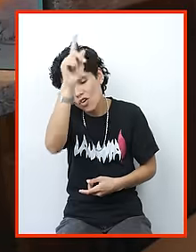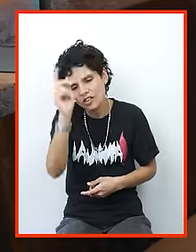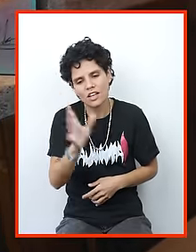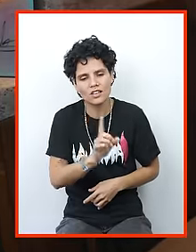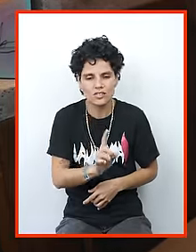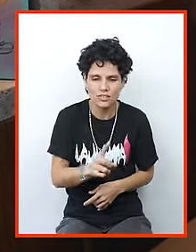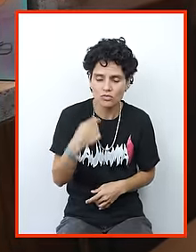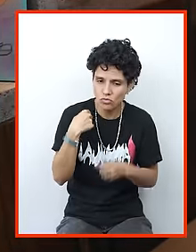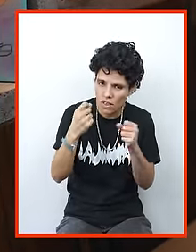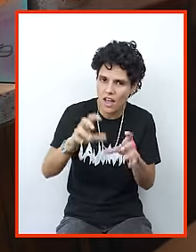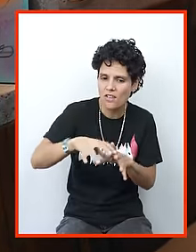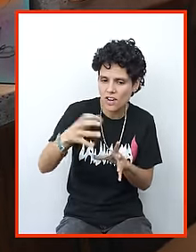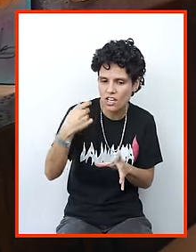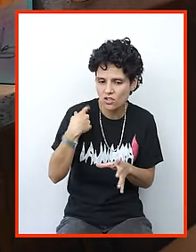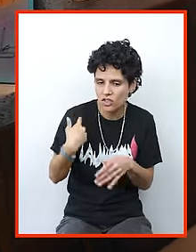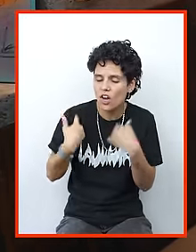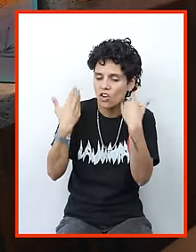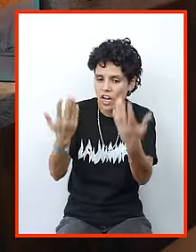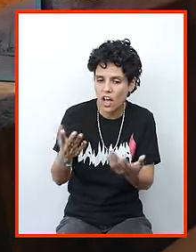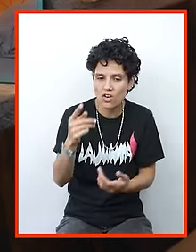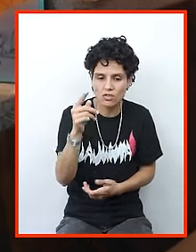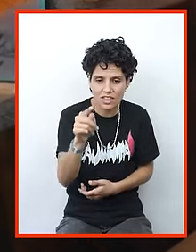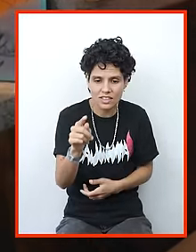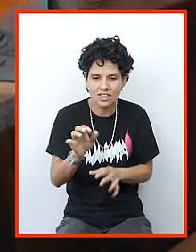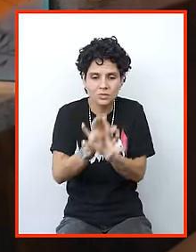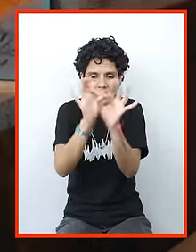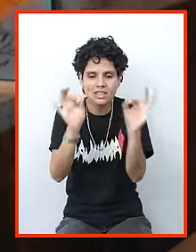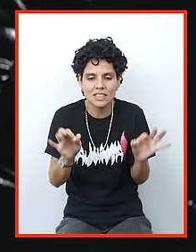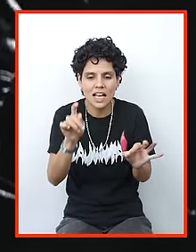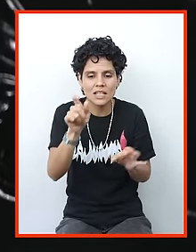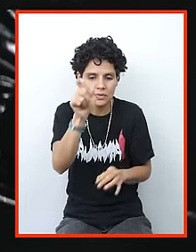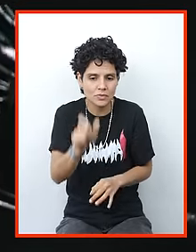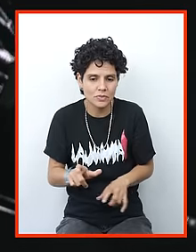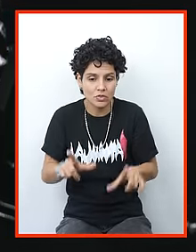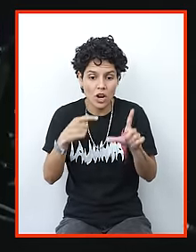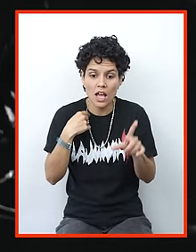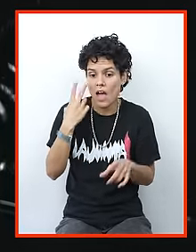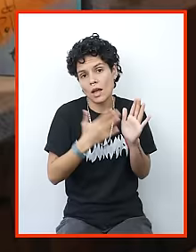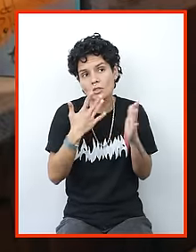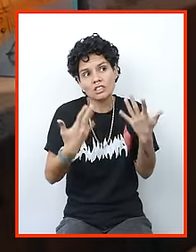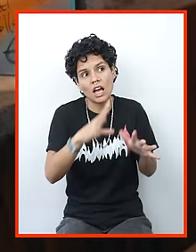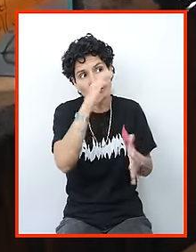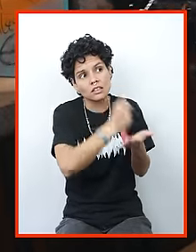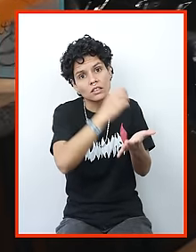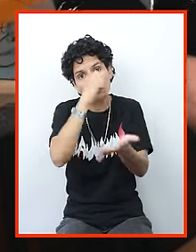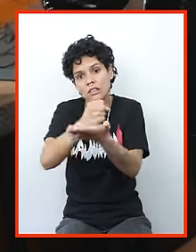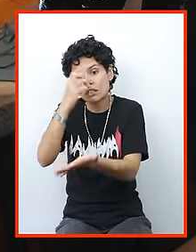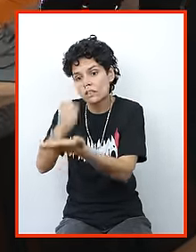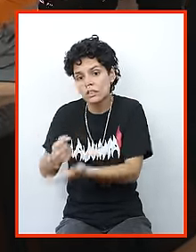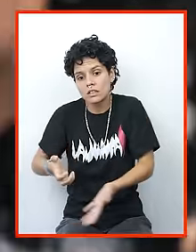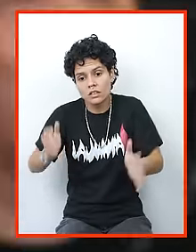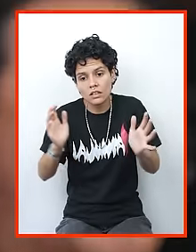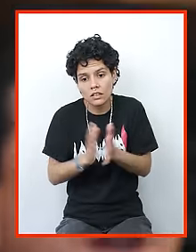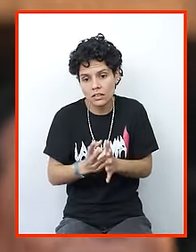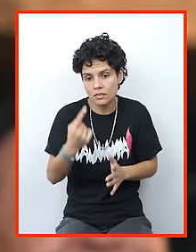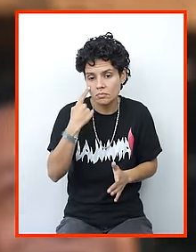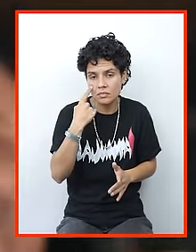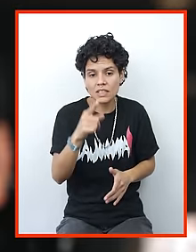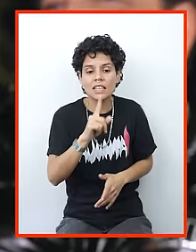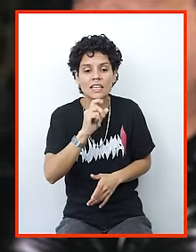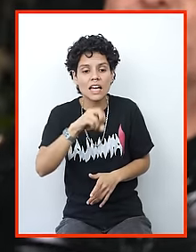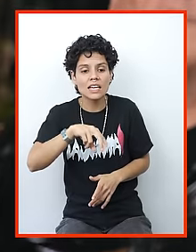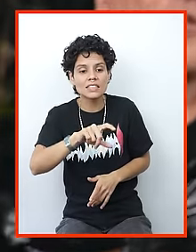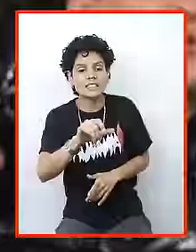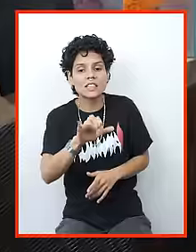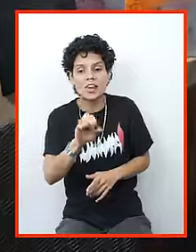bueno, no me esperaba. ¿Sí? Ábrelo nomás, compadre. Un detallito así. Ábrelo nomás porque comprobemos que hay algo adentro. Es Tanjiro. a